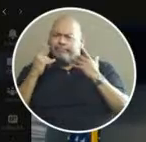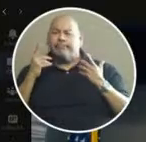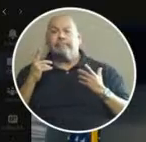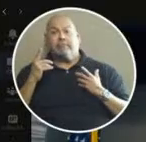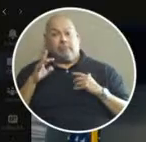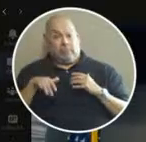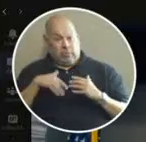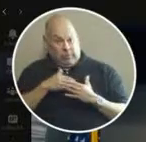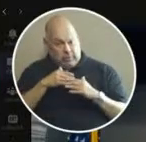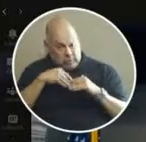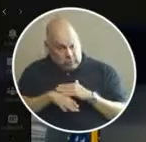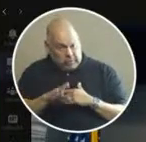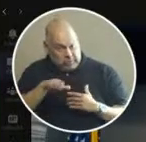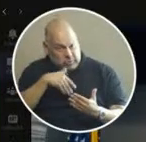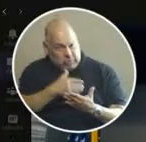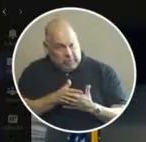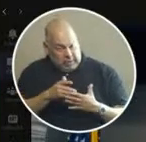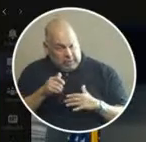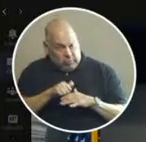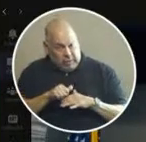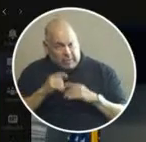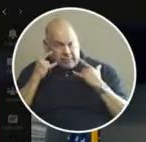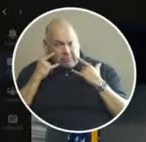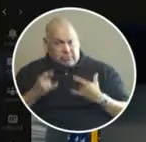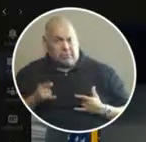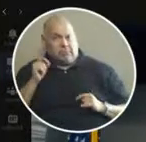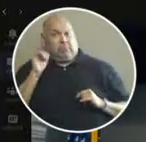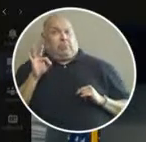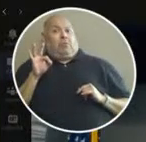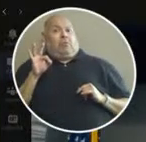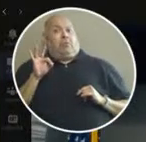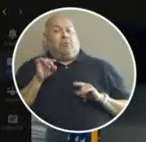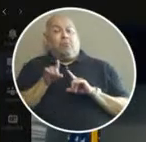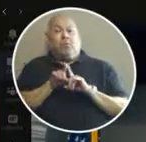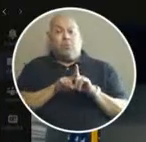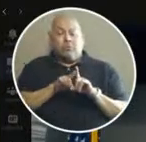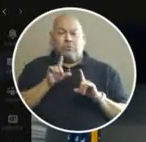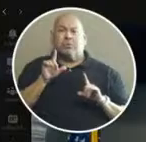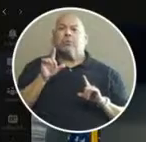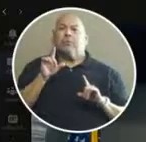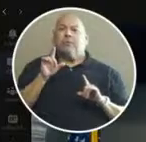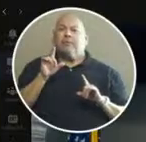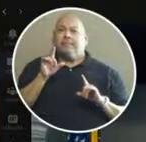ya cuando vayan a empezar a hacer el ejercicio se la quitan. También hay maneras de cómo